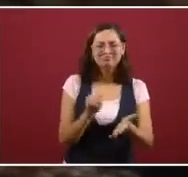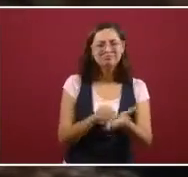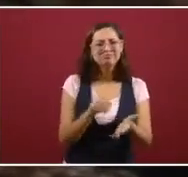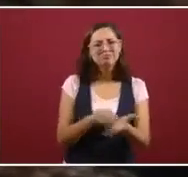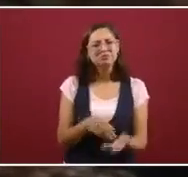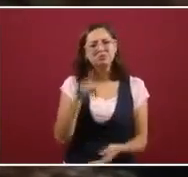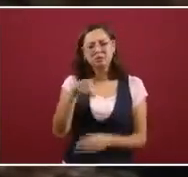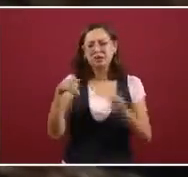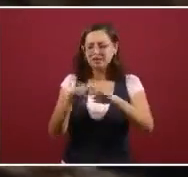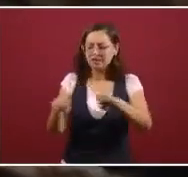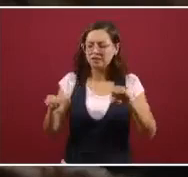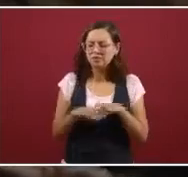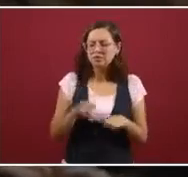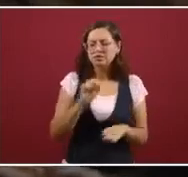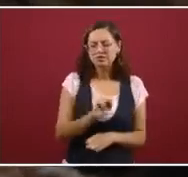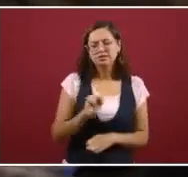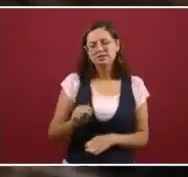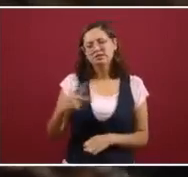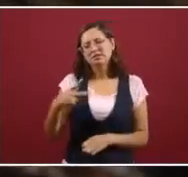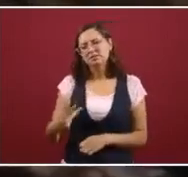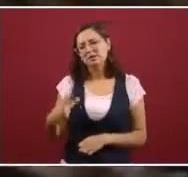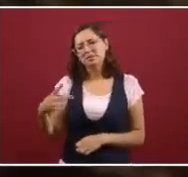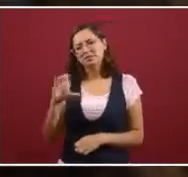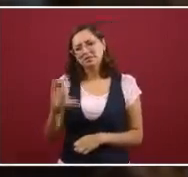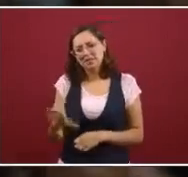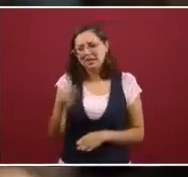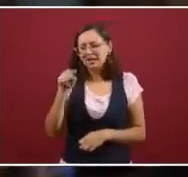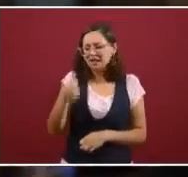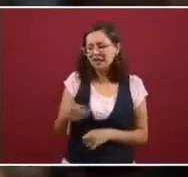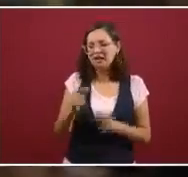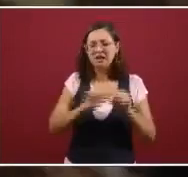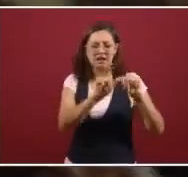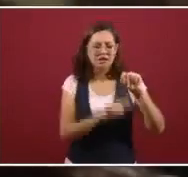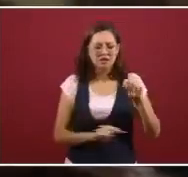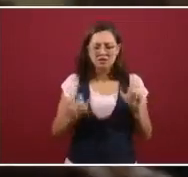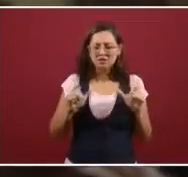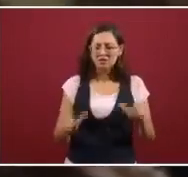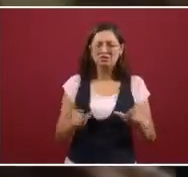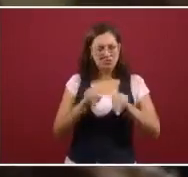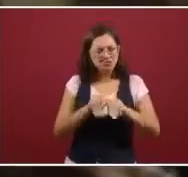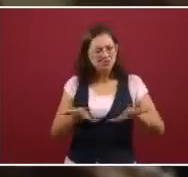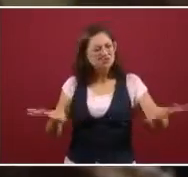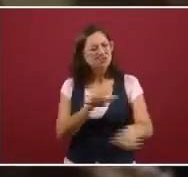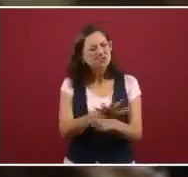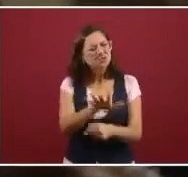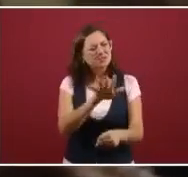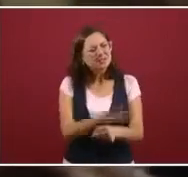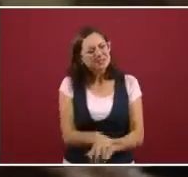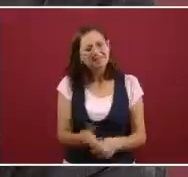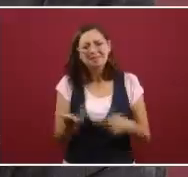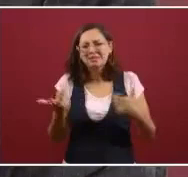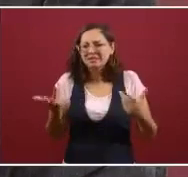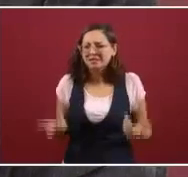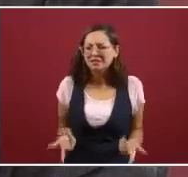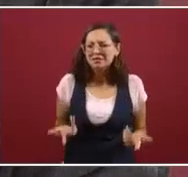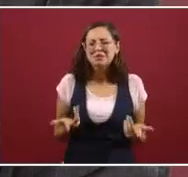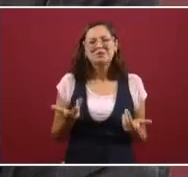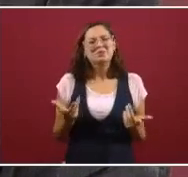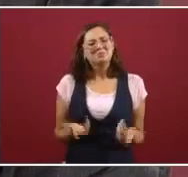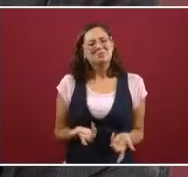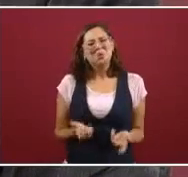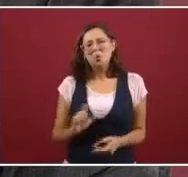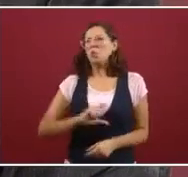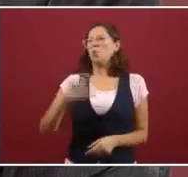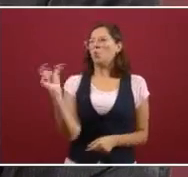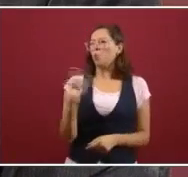el Gabinete de Seguridad? ¿El despliegue de la Guardia Nacional es suficiente? ¿O cuándo ya podríamos dejar de ver pues estos